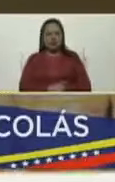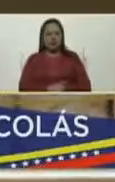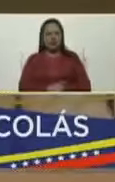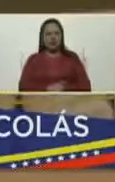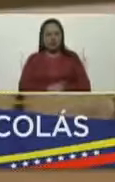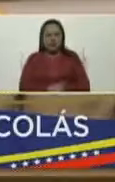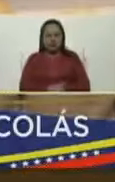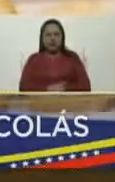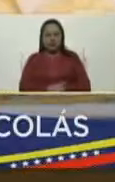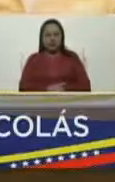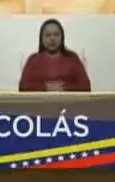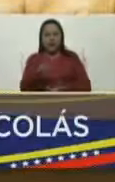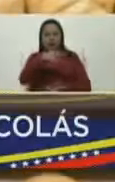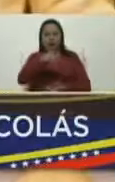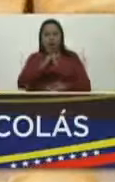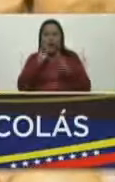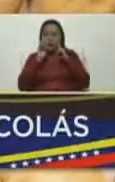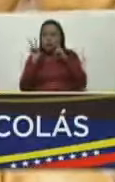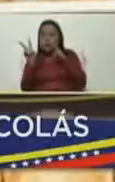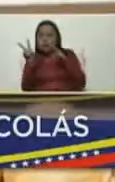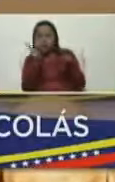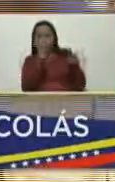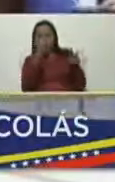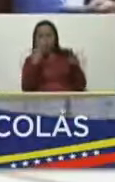Ustedes tienen una visión estética.